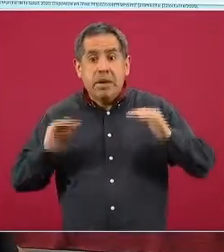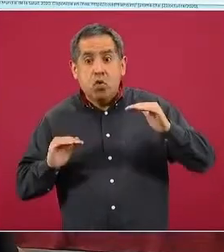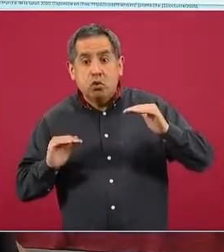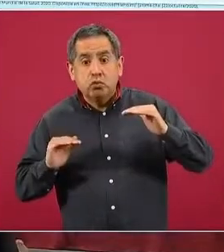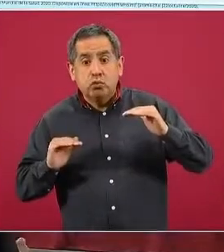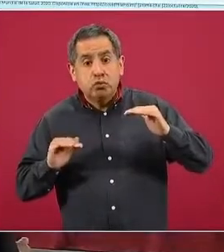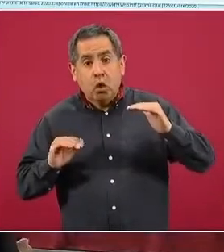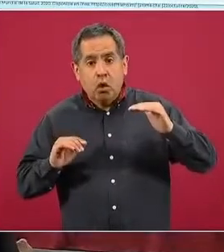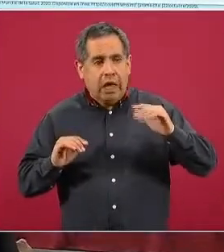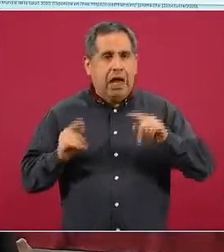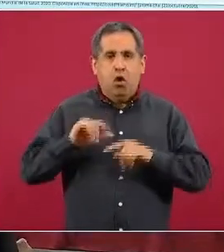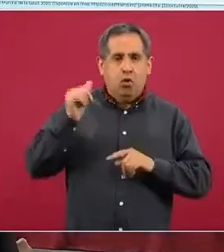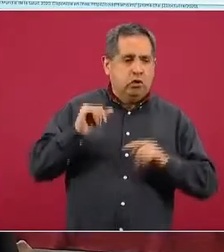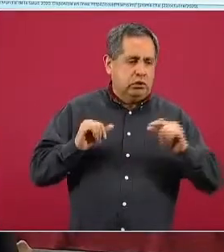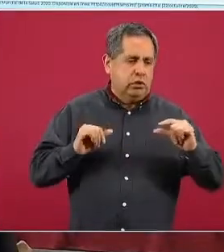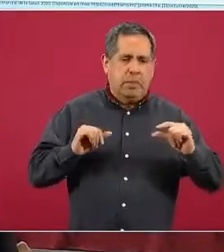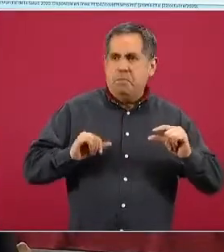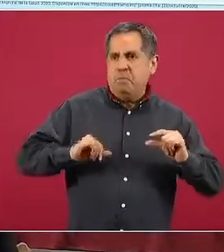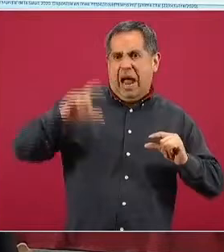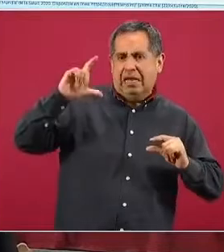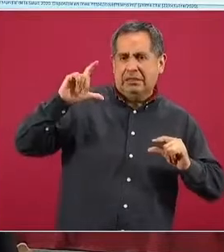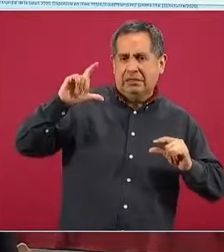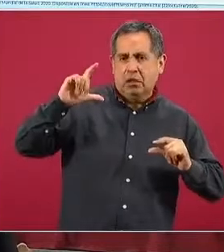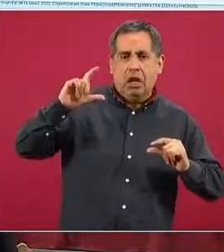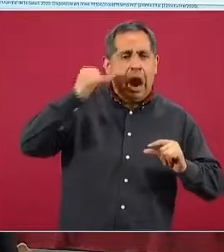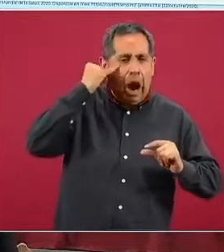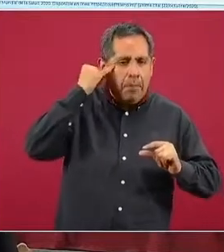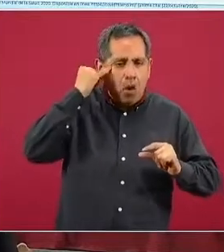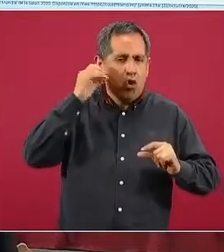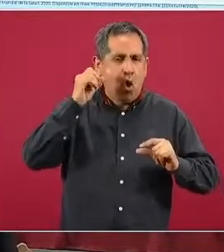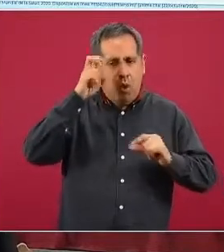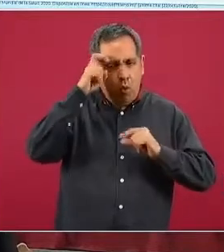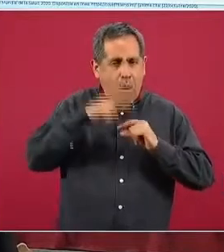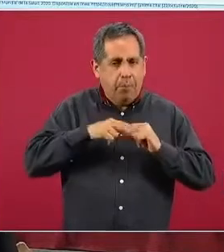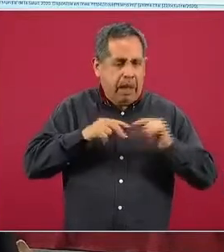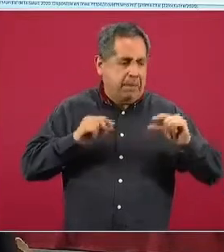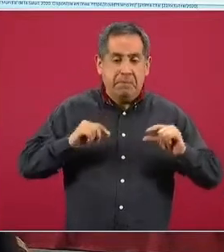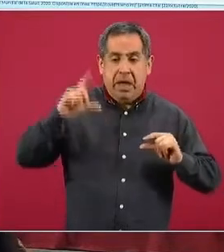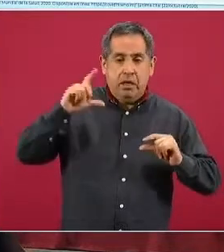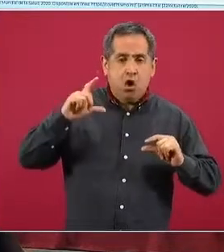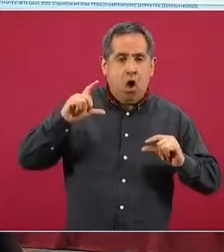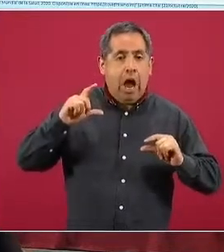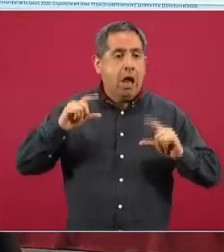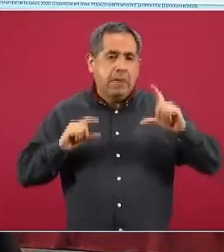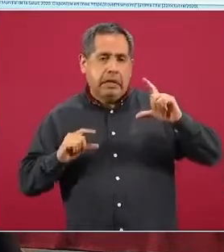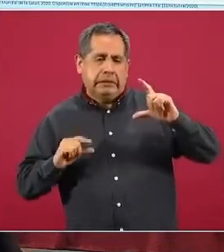epidémica es menor a la inicial, a diferencia de Japón o a diferencia de los países europeos. La siguiente.